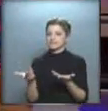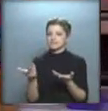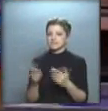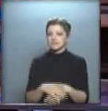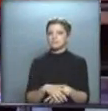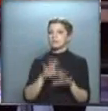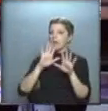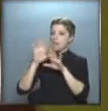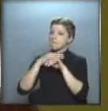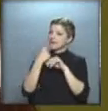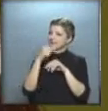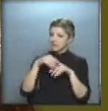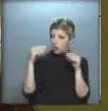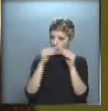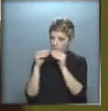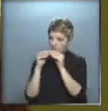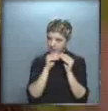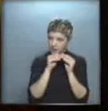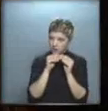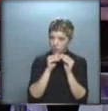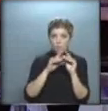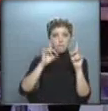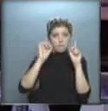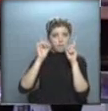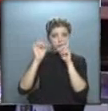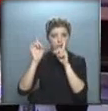¿entre compañeros o con el profe también?